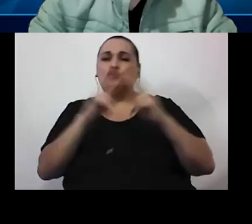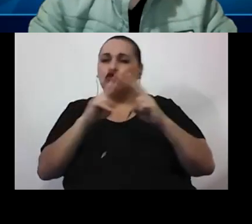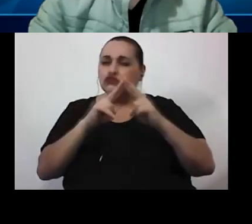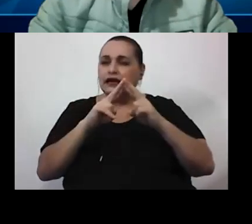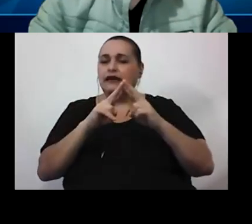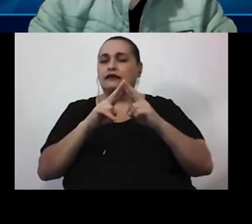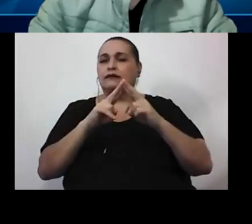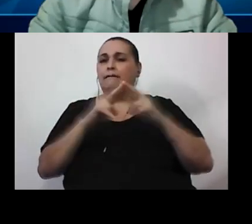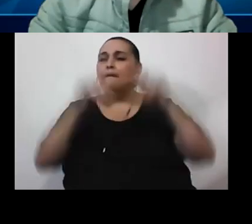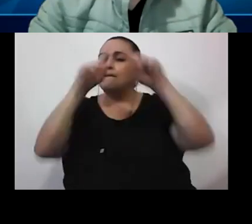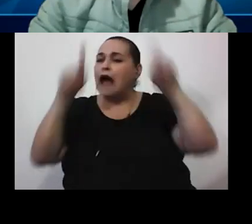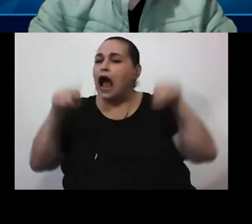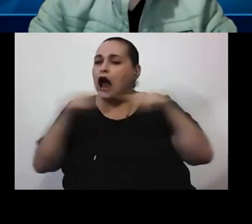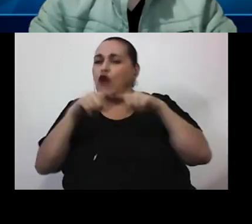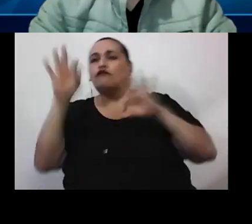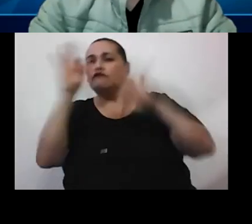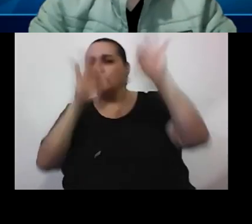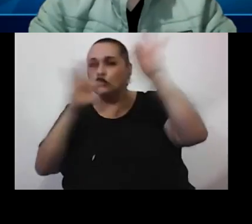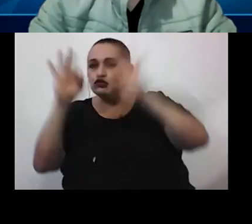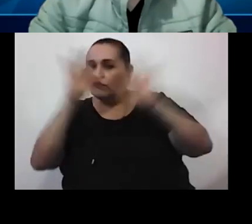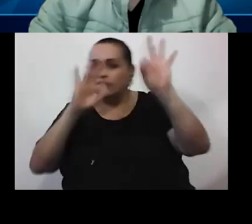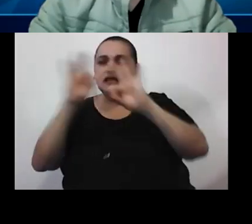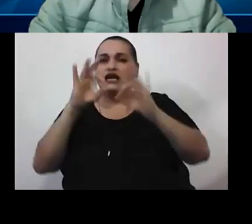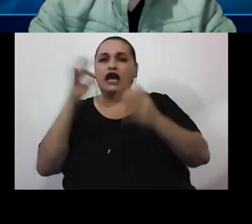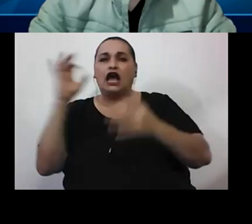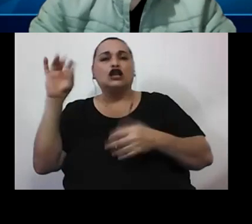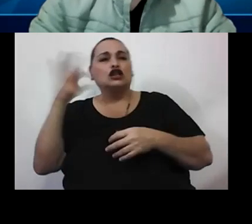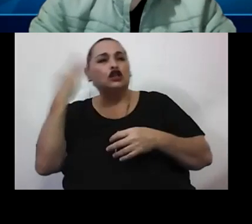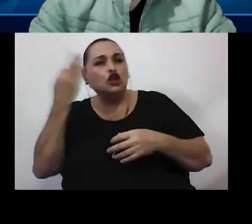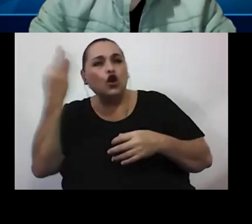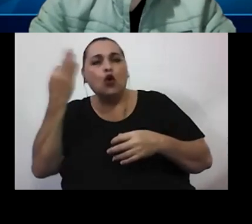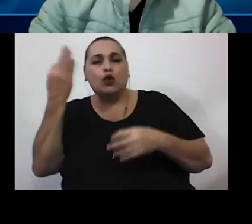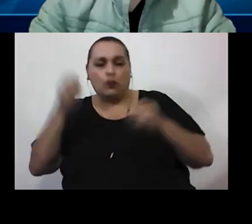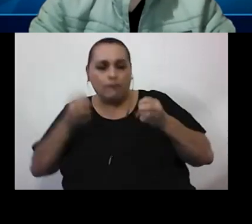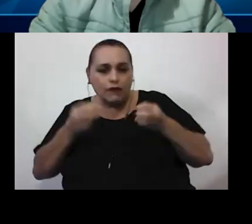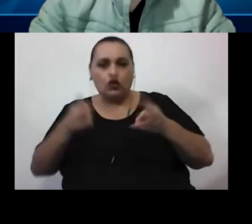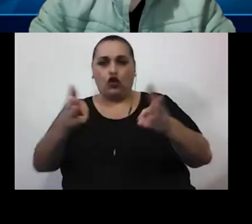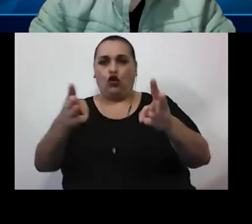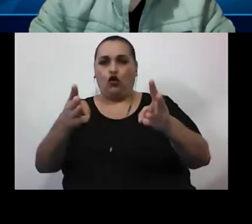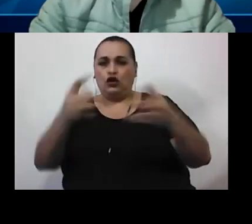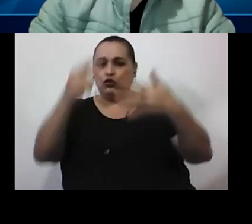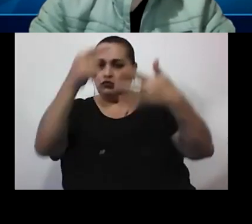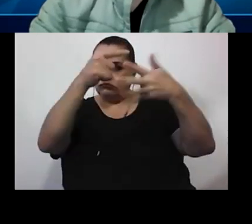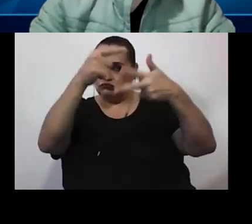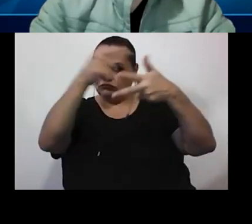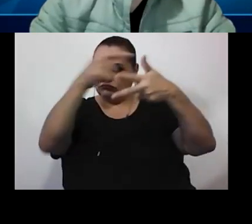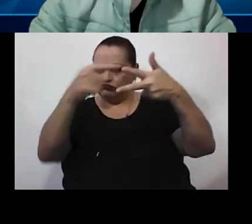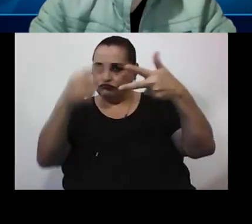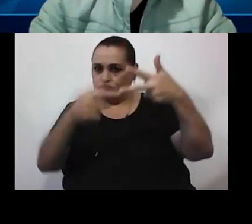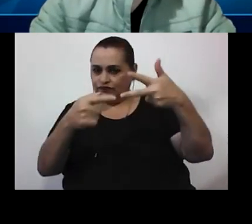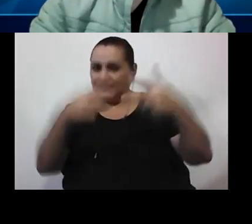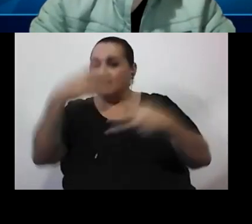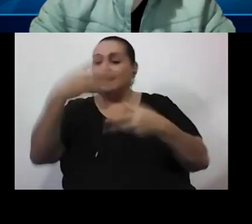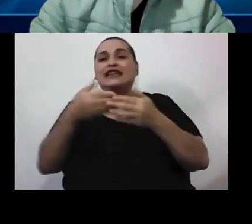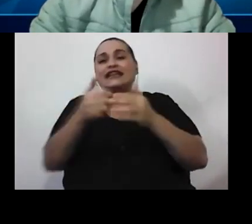marco filosófico, teórico y metodológico que se encuentra detrás,